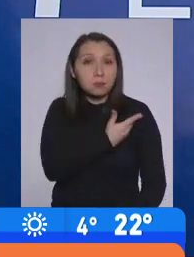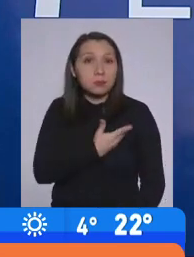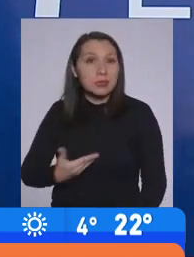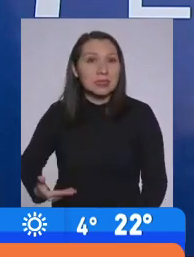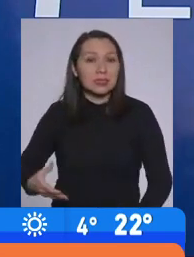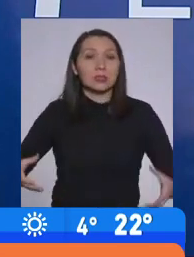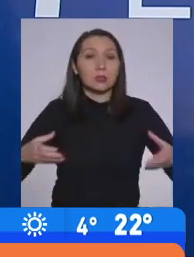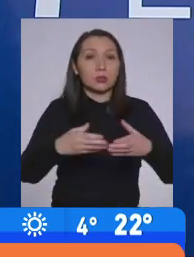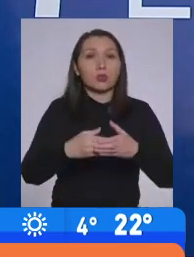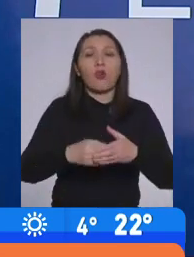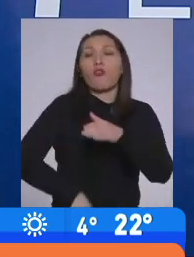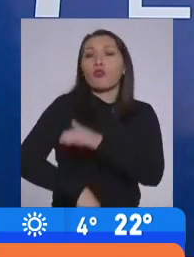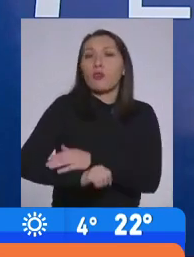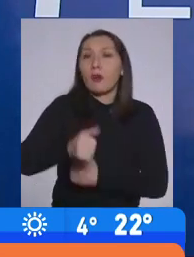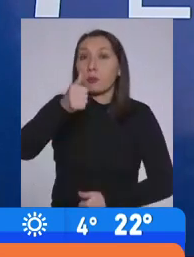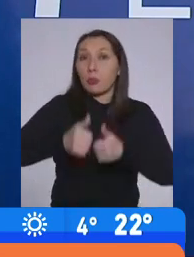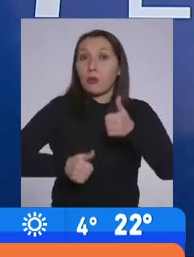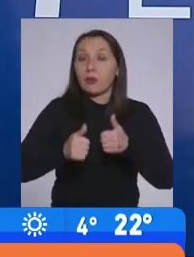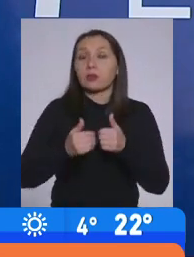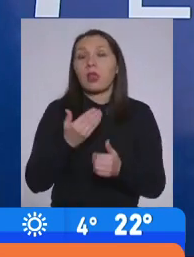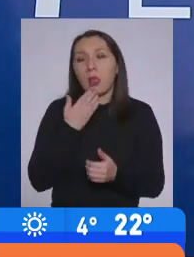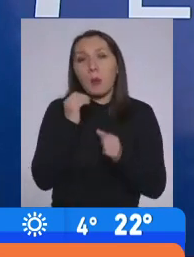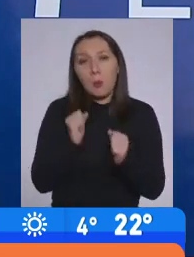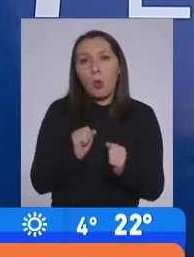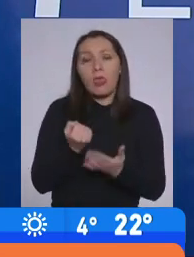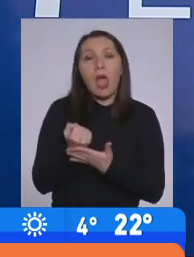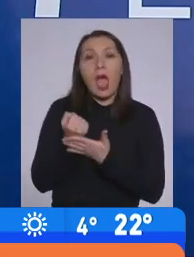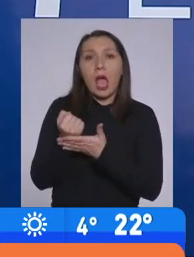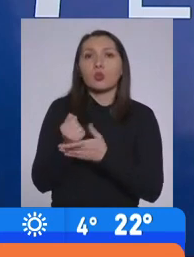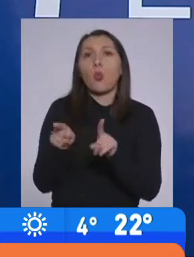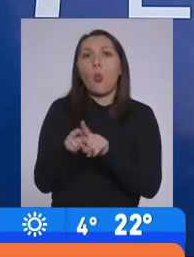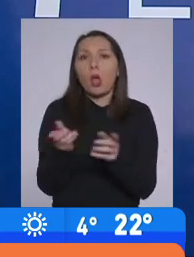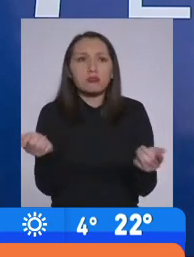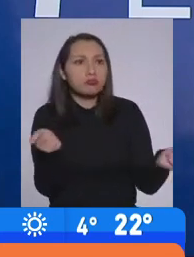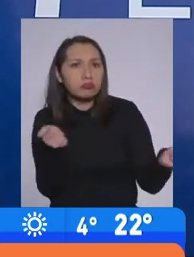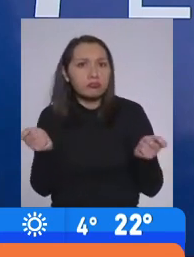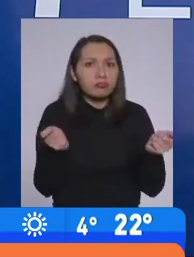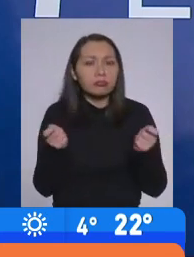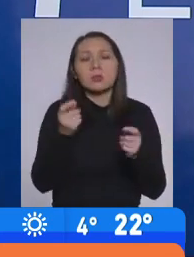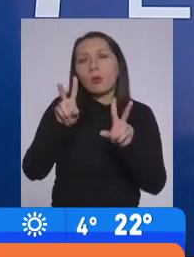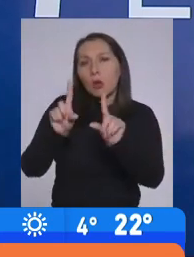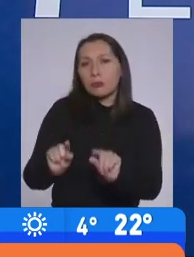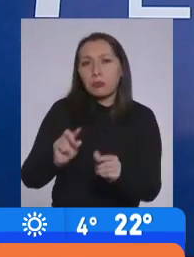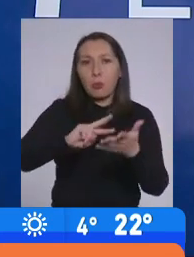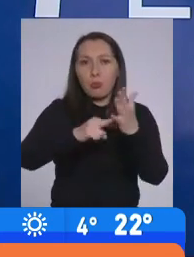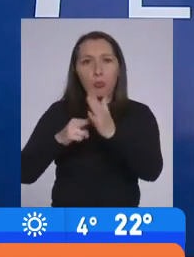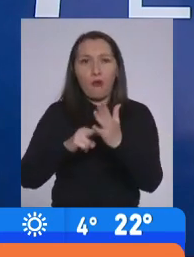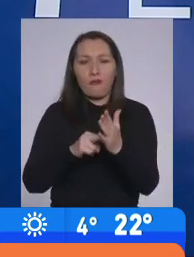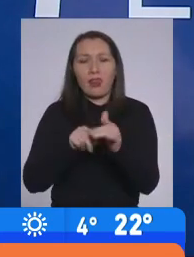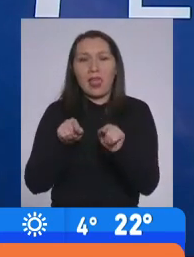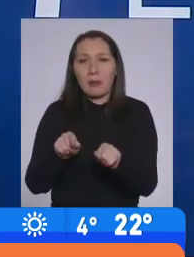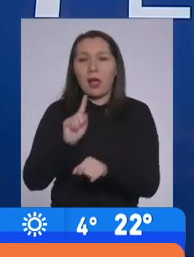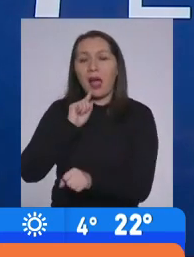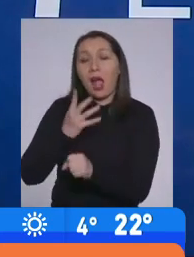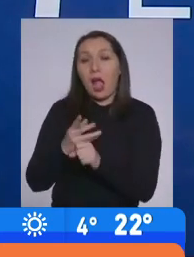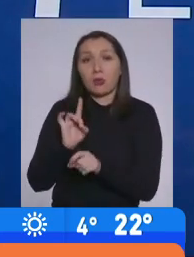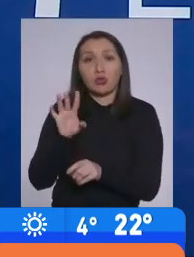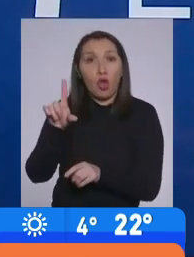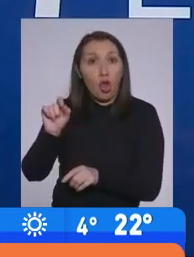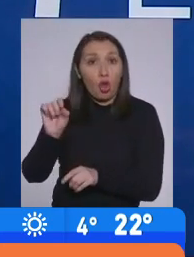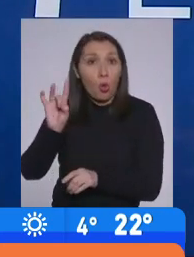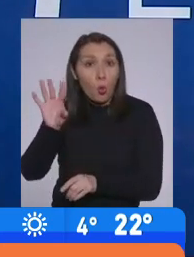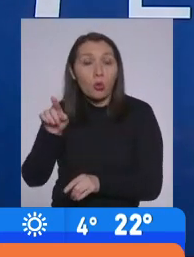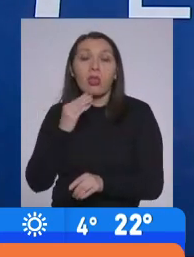la asociación de fútbol profesional pueda también ayudar a interceder para solucionar y solucionar los problemas que tiene no solamente